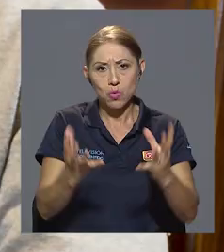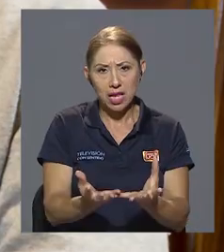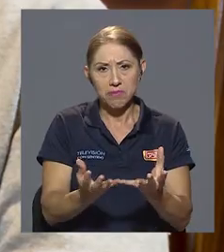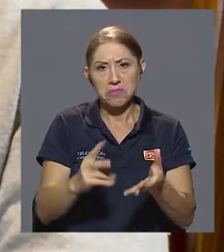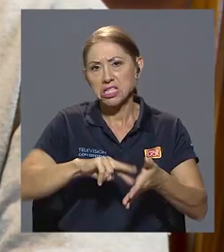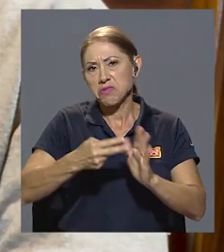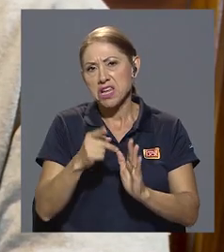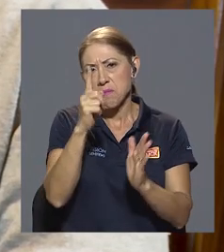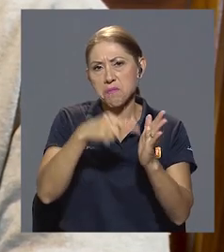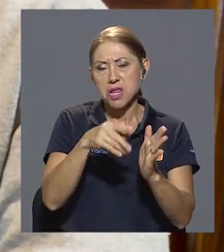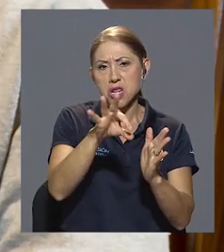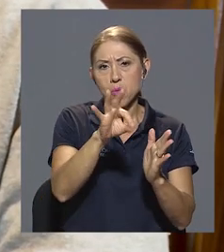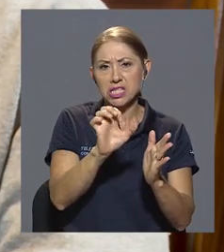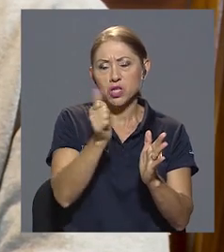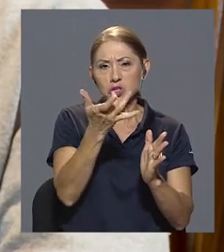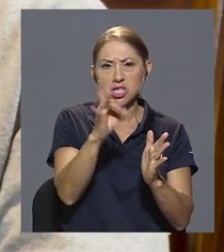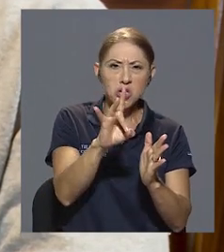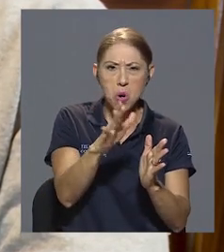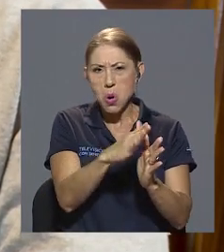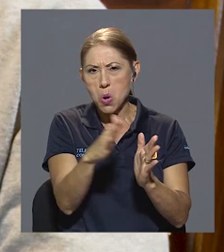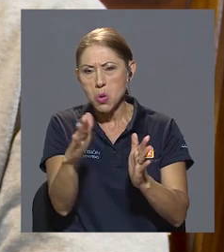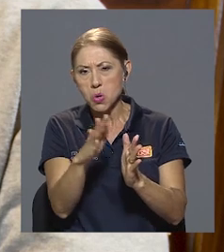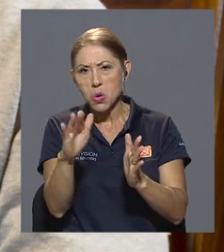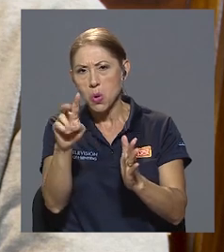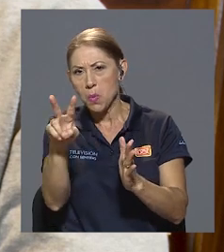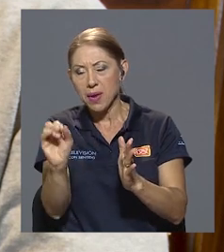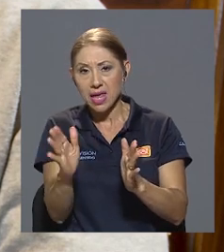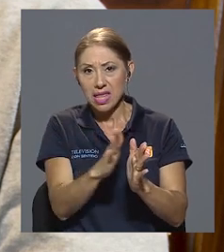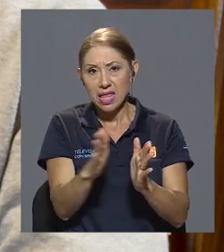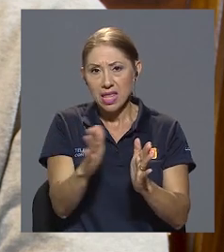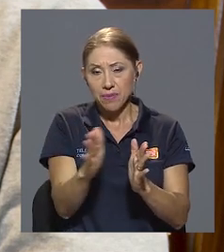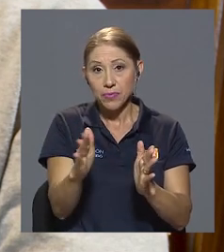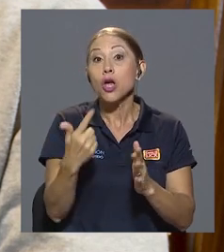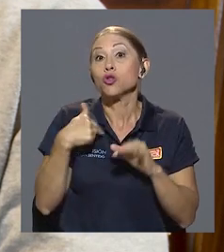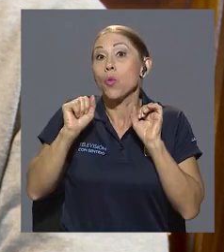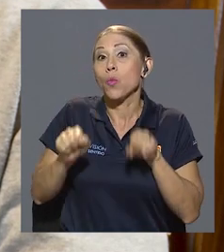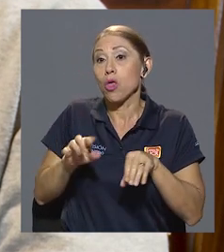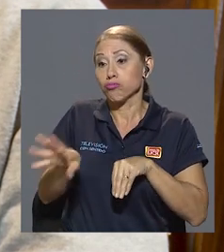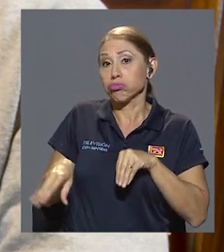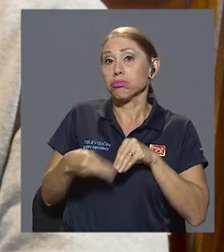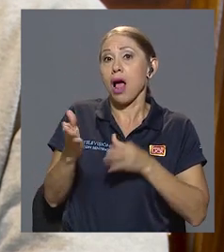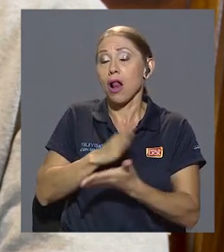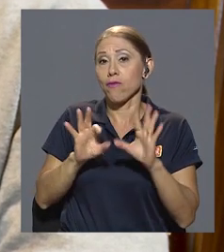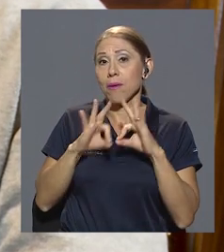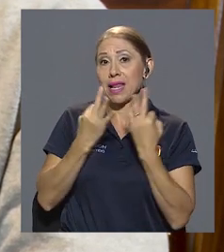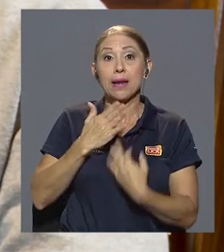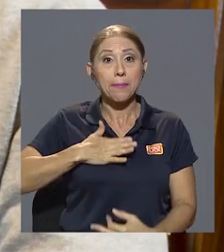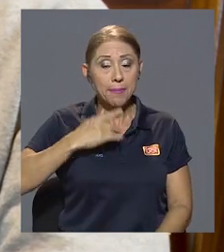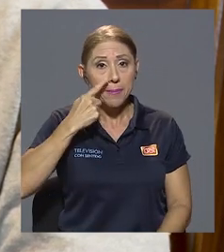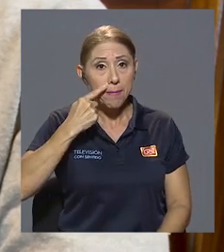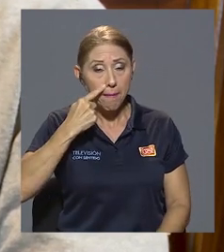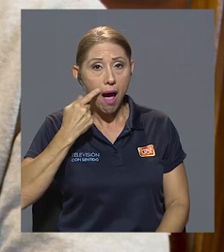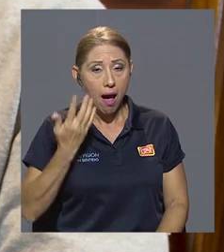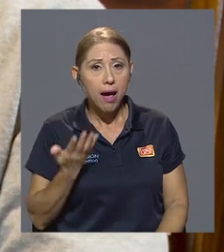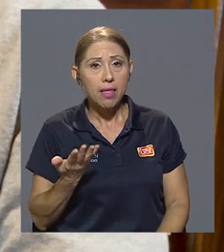o sea en 1918 1920 y aquí incluso yo puedo hacer una acotación familiar en